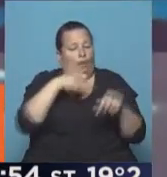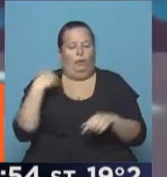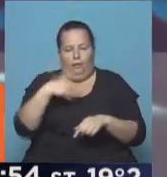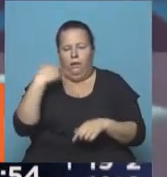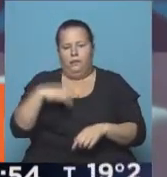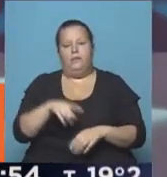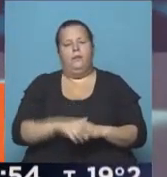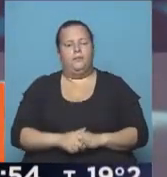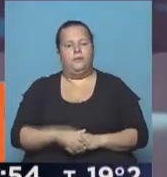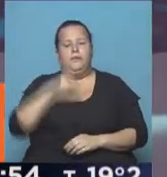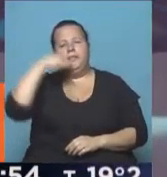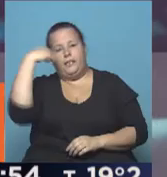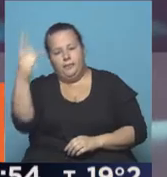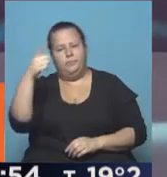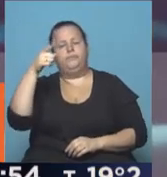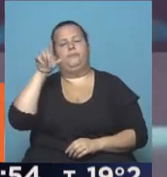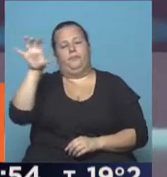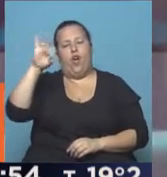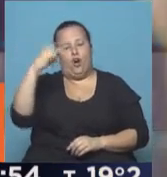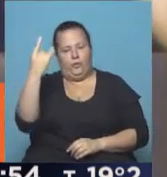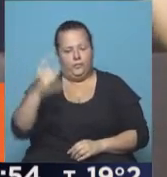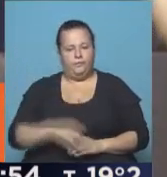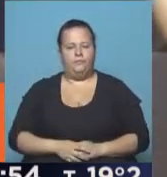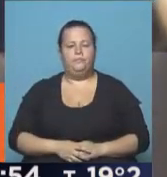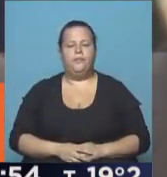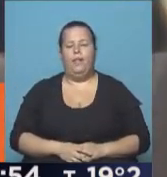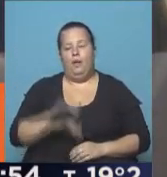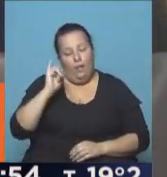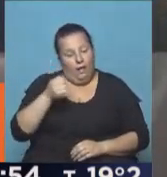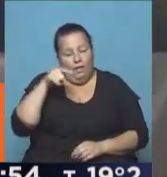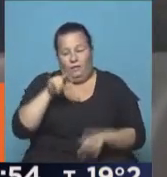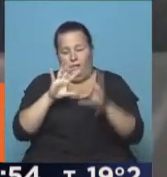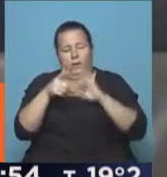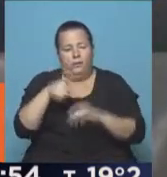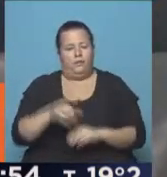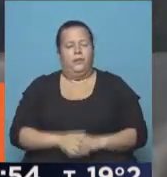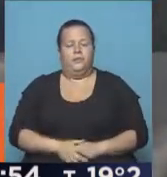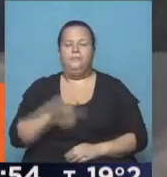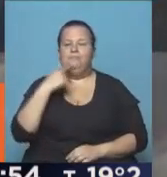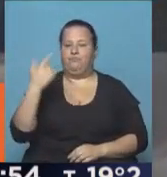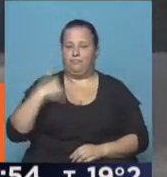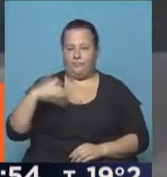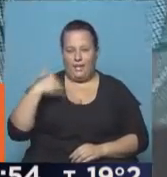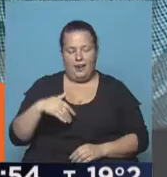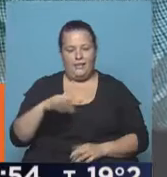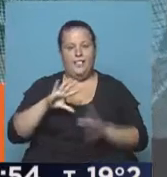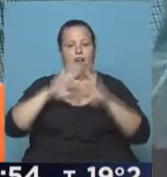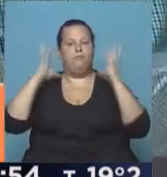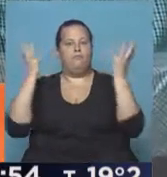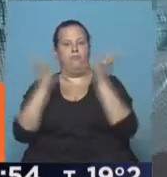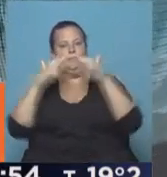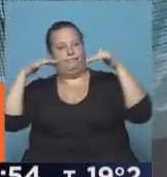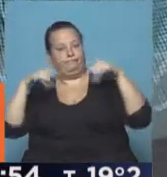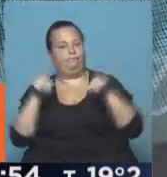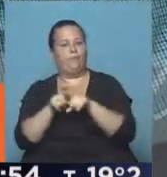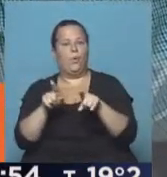tenemos 6 meses para responderle a Naciones Unidas. Sin lugar a dudas, esto coloca a la Argentina en el plano internacional en